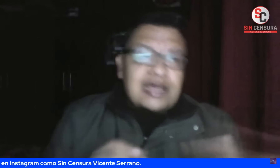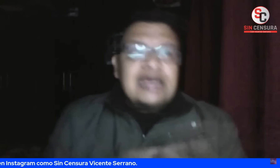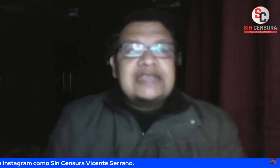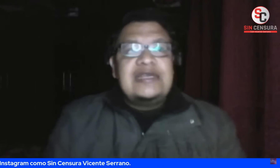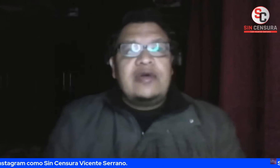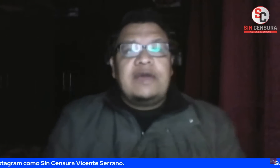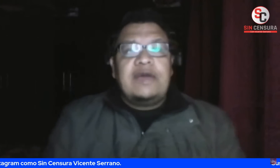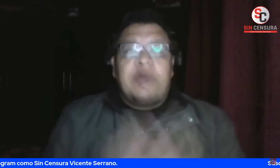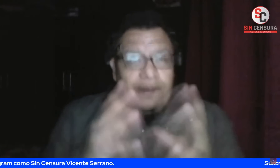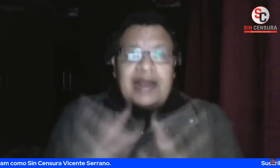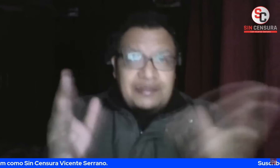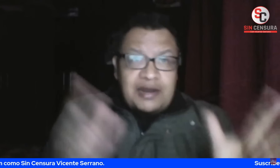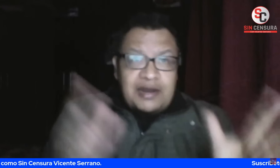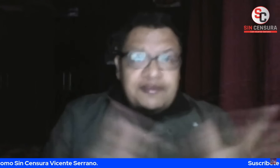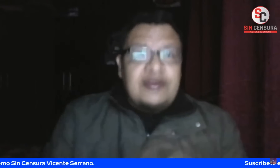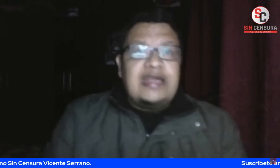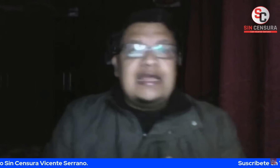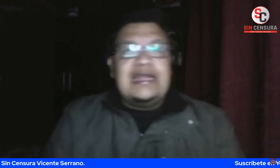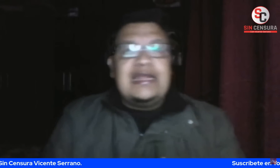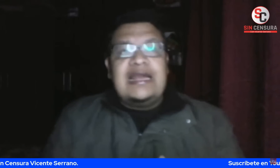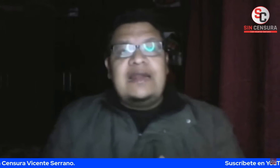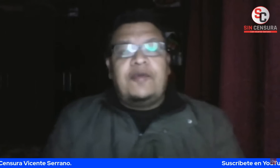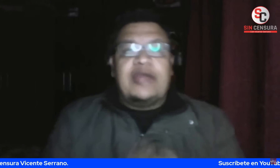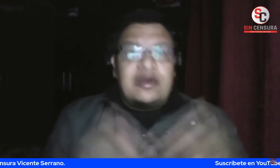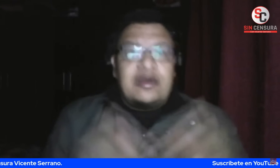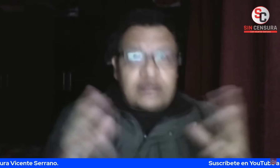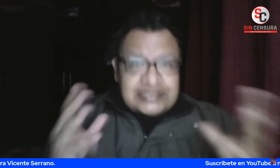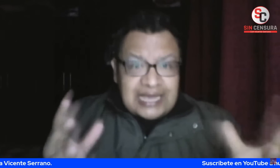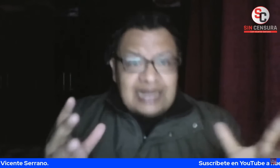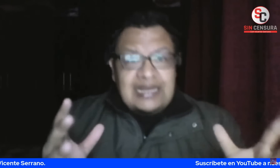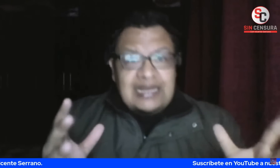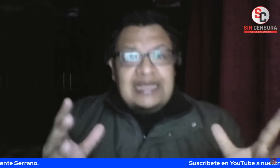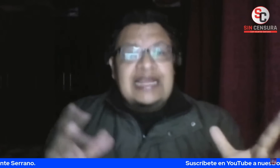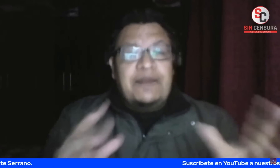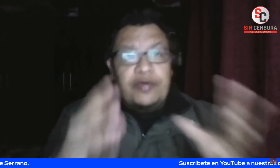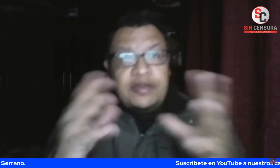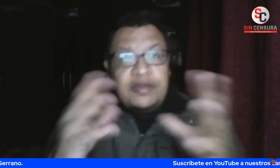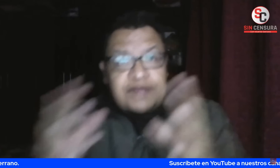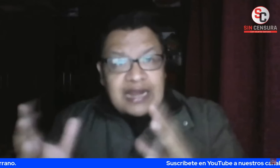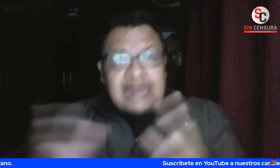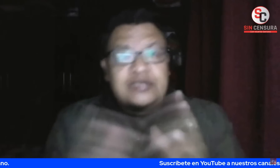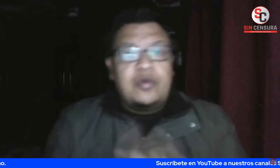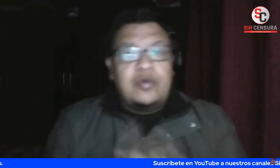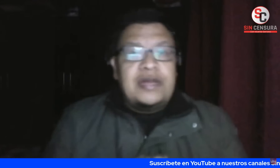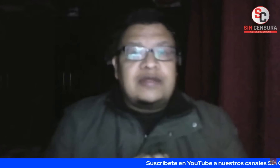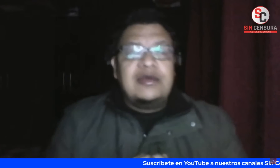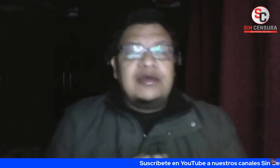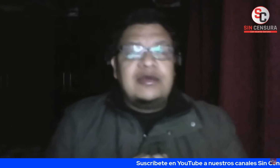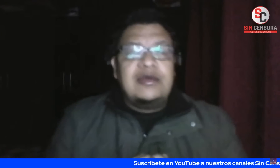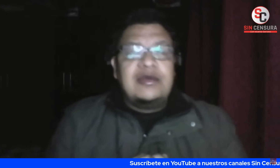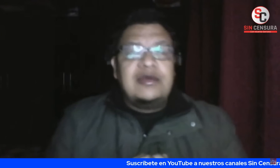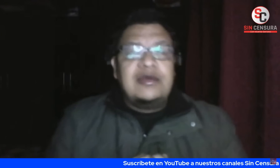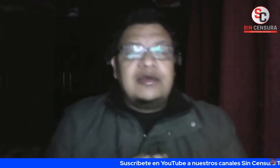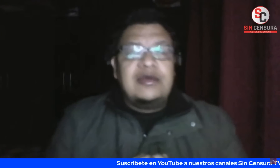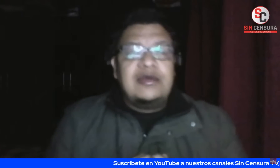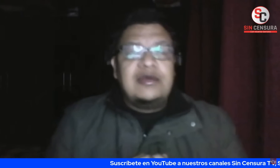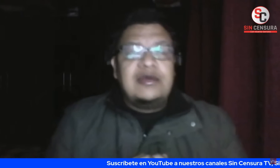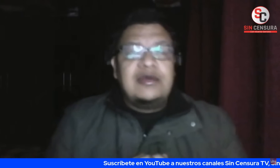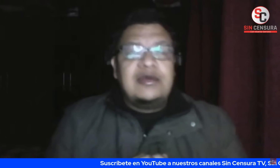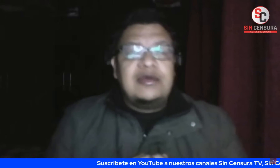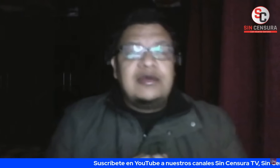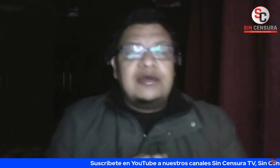poder, sino que por parte, me refiero, del poder judicial y del poder federal en su momento, sino que